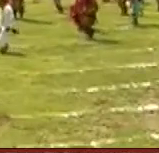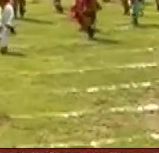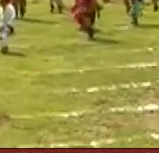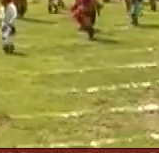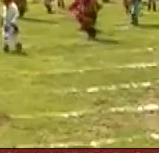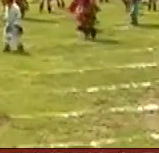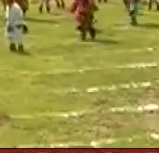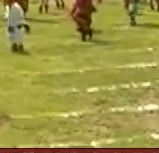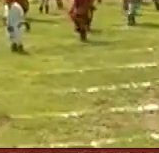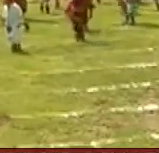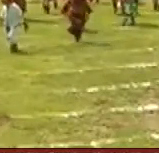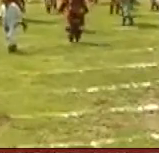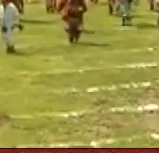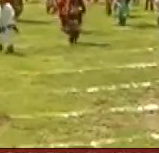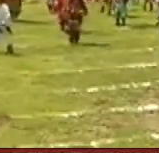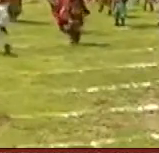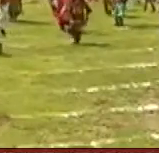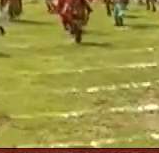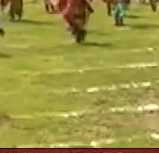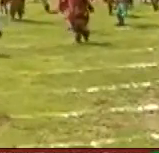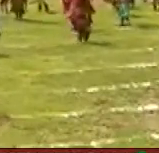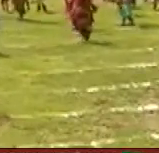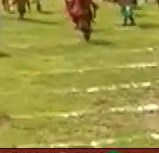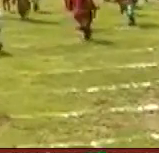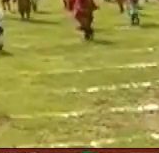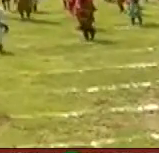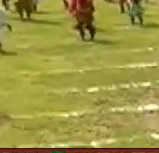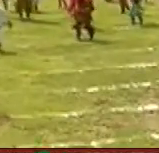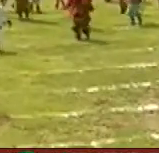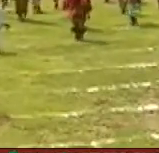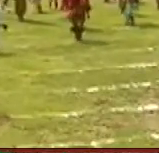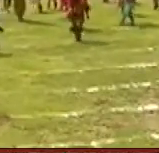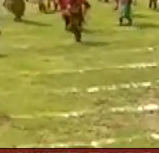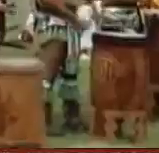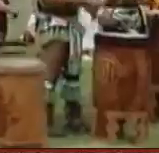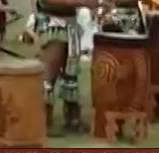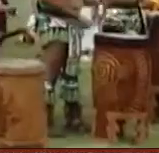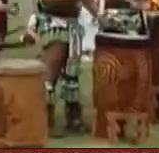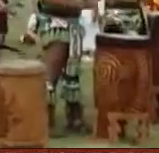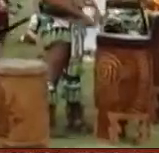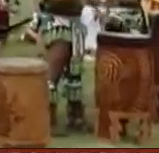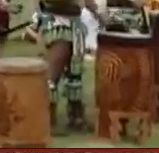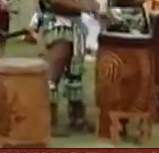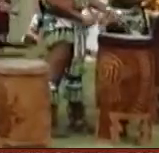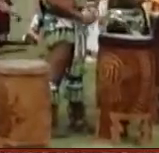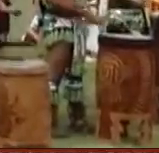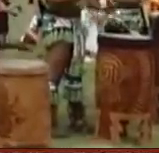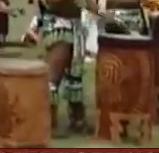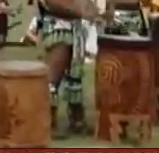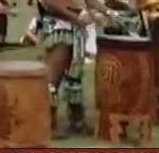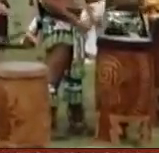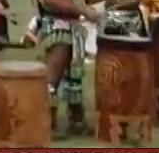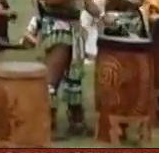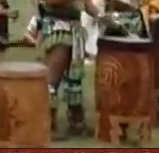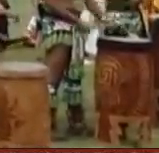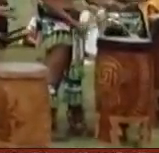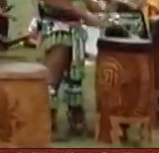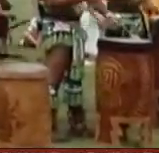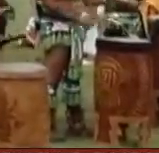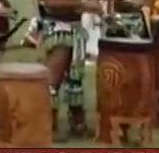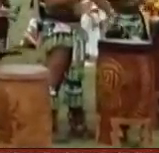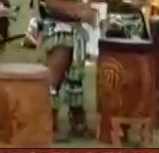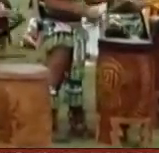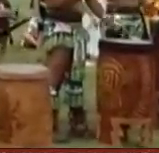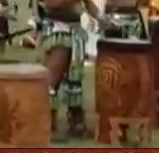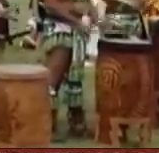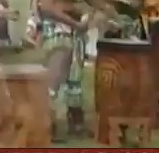movimientos que nos han representado durante muchos siglos. Los participantes cumplieron con una estricta serie de reglas, como portar completa la vestimenta